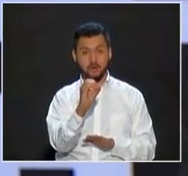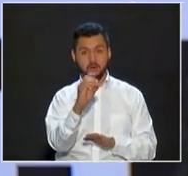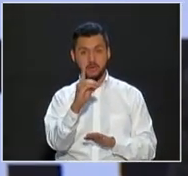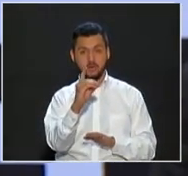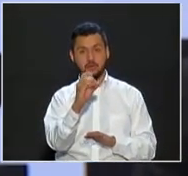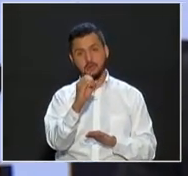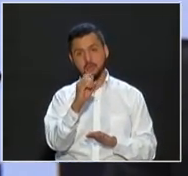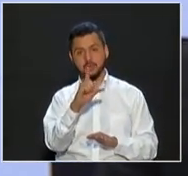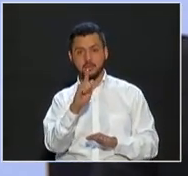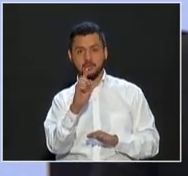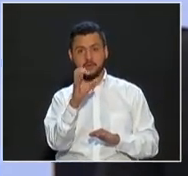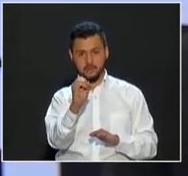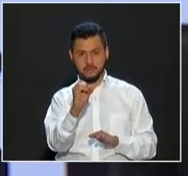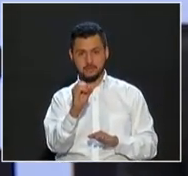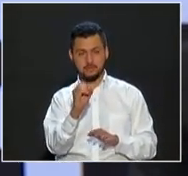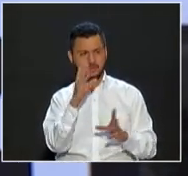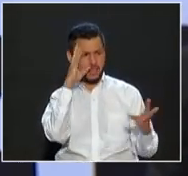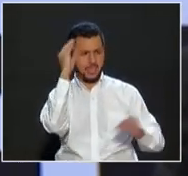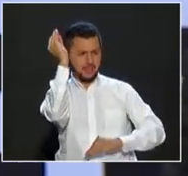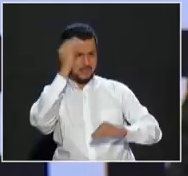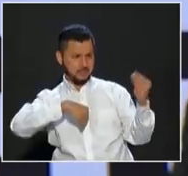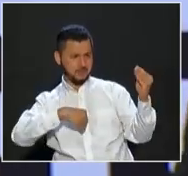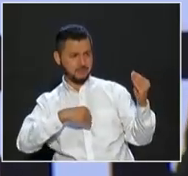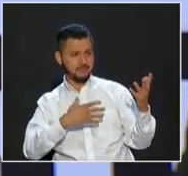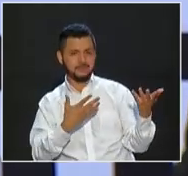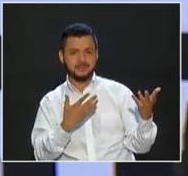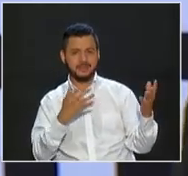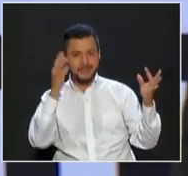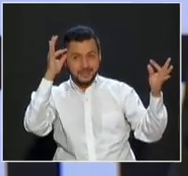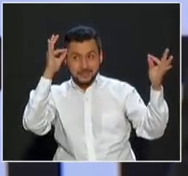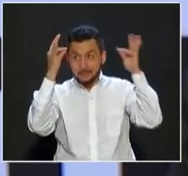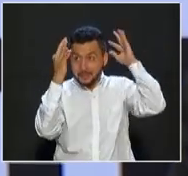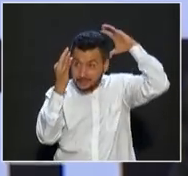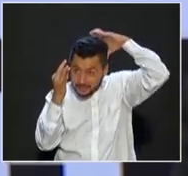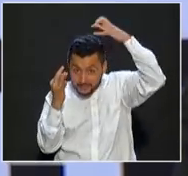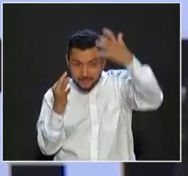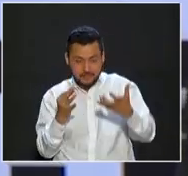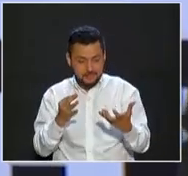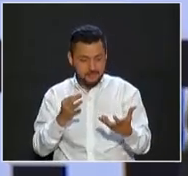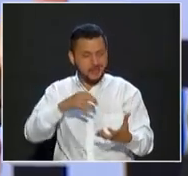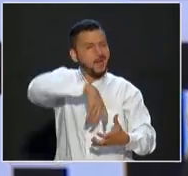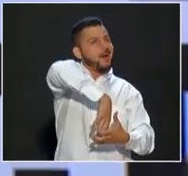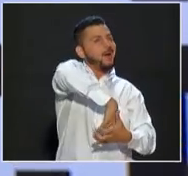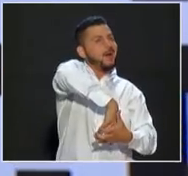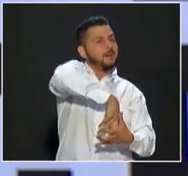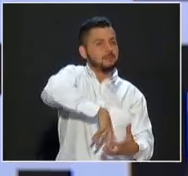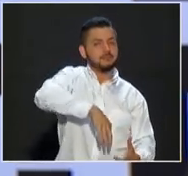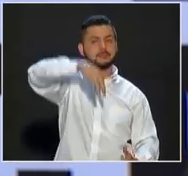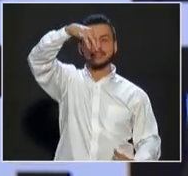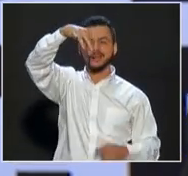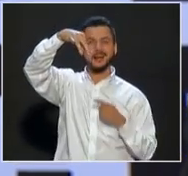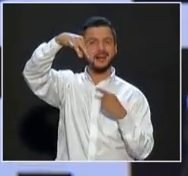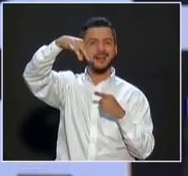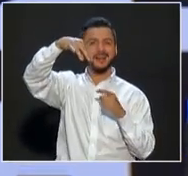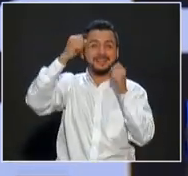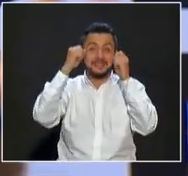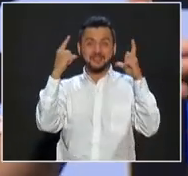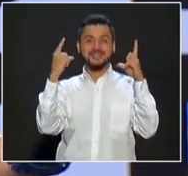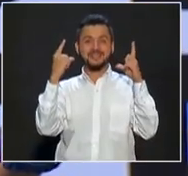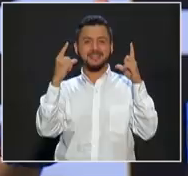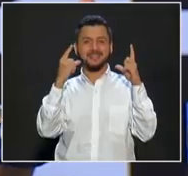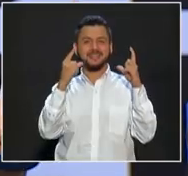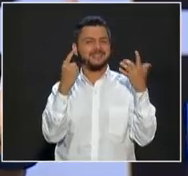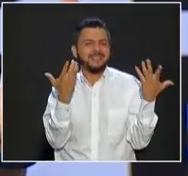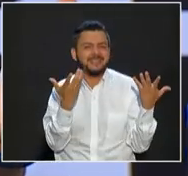gente a la mesa ver que nos sale del sombrero esto tiene que ser con claridad y con sujeción a la ley es